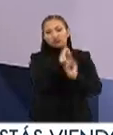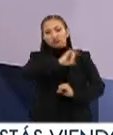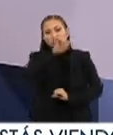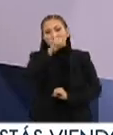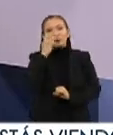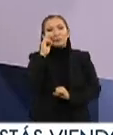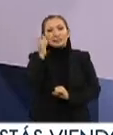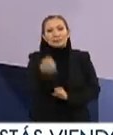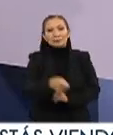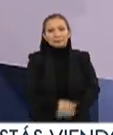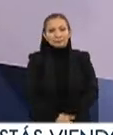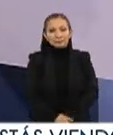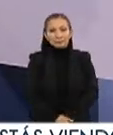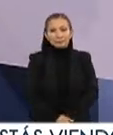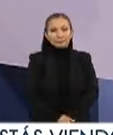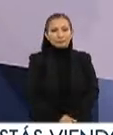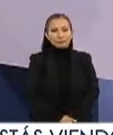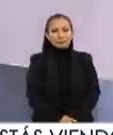profesional. Veamos de qué se trata.